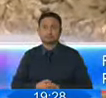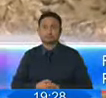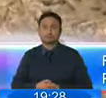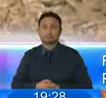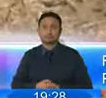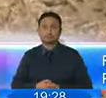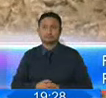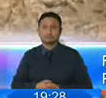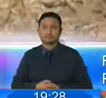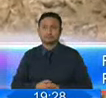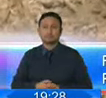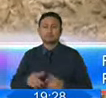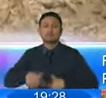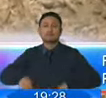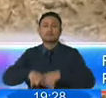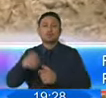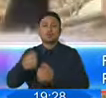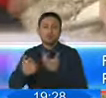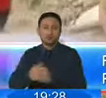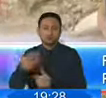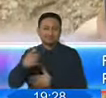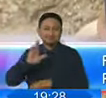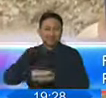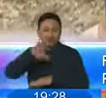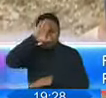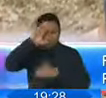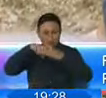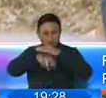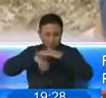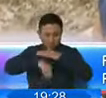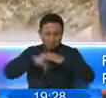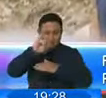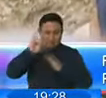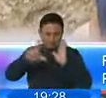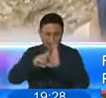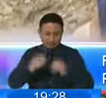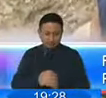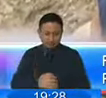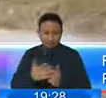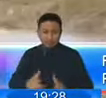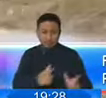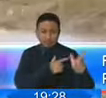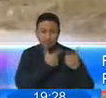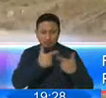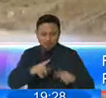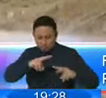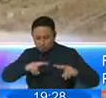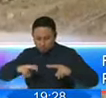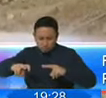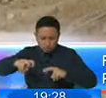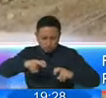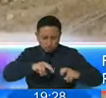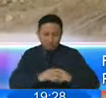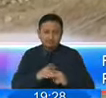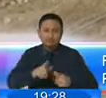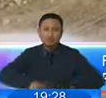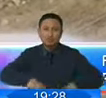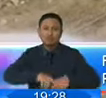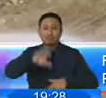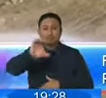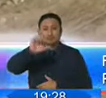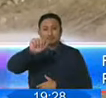Un nuevo sector afectado por la minería ilegal fue descubierto mediante trabajos de inteligencia militar en el Bajo Ila, sector de El